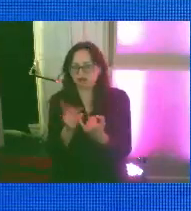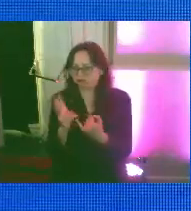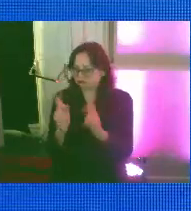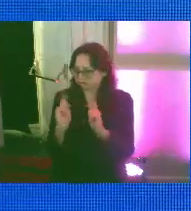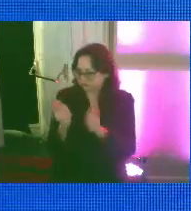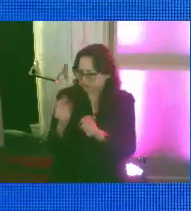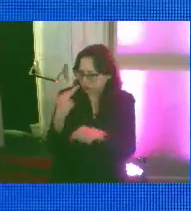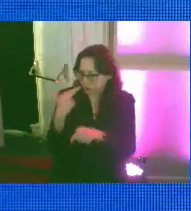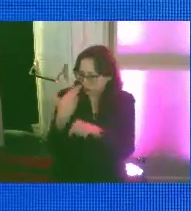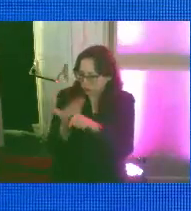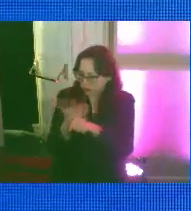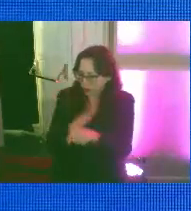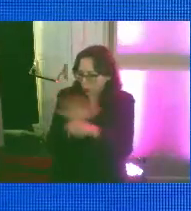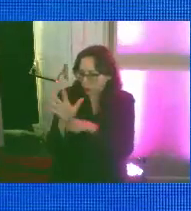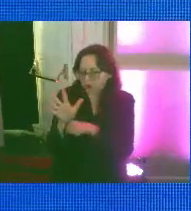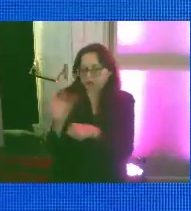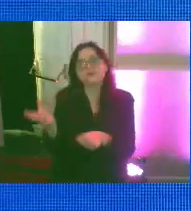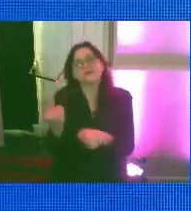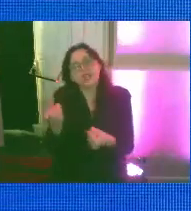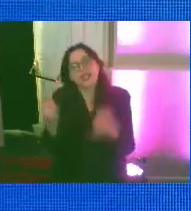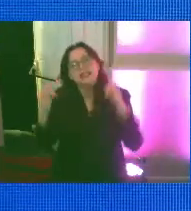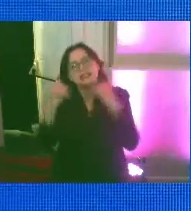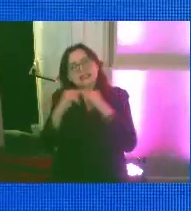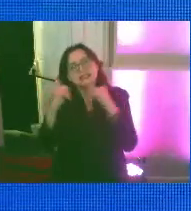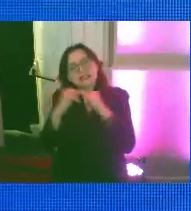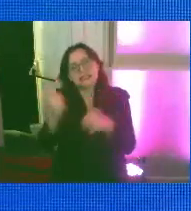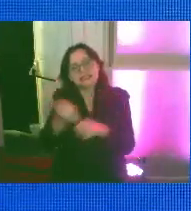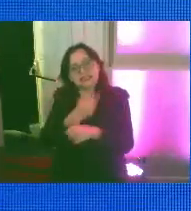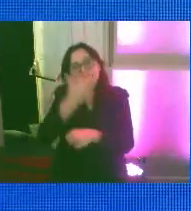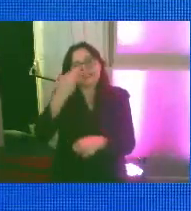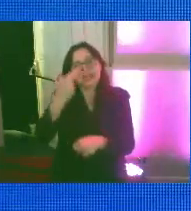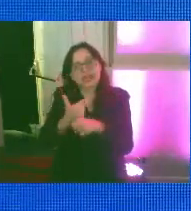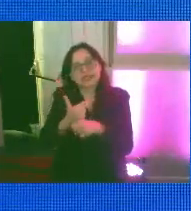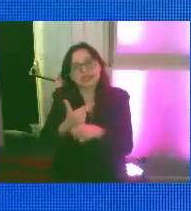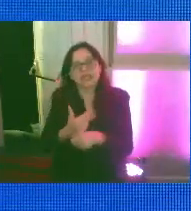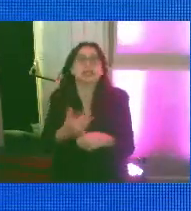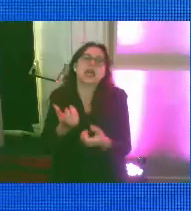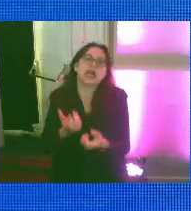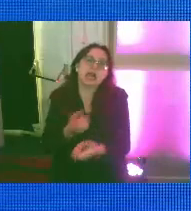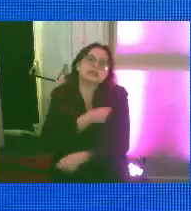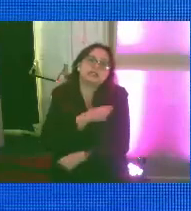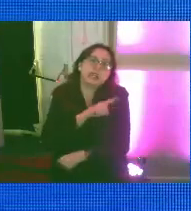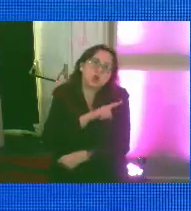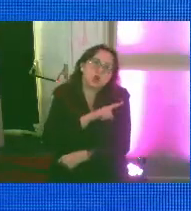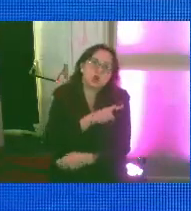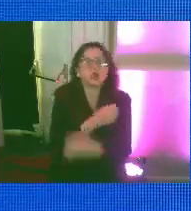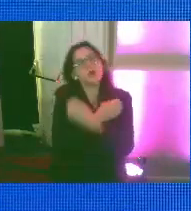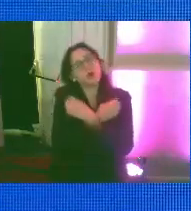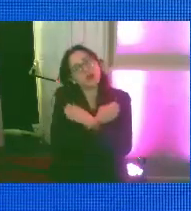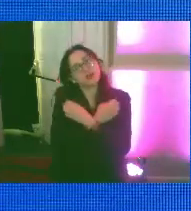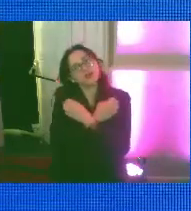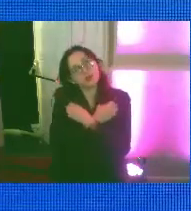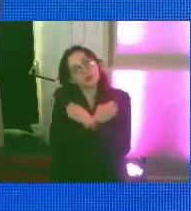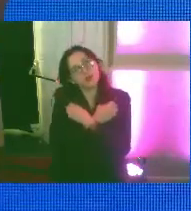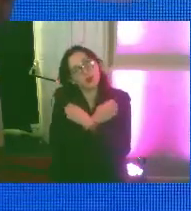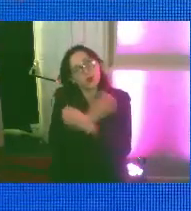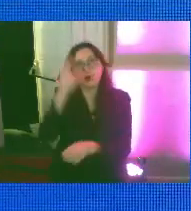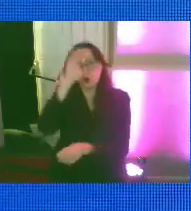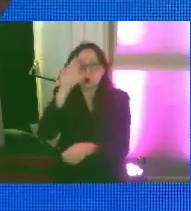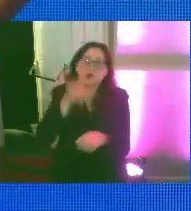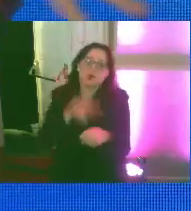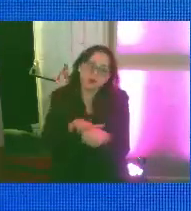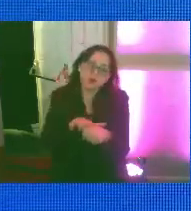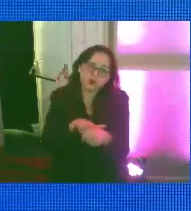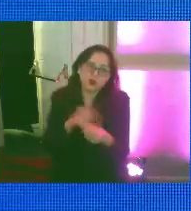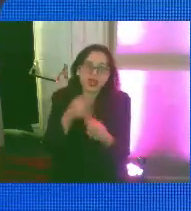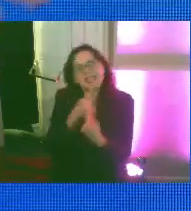encontrar que ellas se ocupan de los ministerios de salud, educación, cultura, todo lo vinculado a niñez, maternidad,